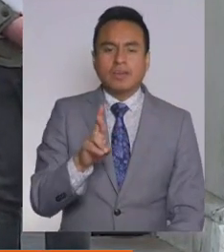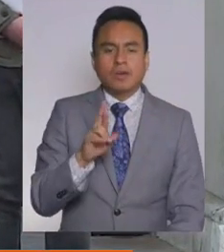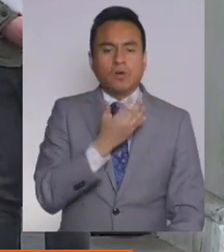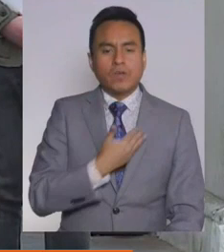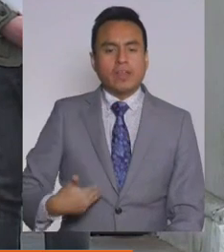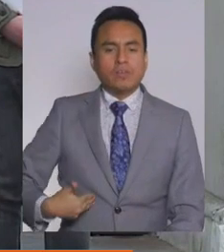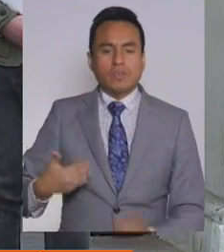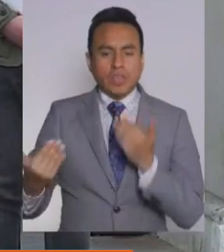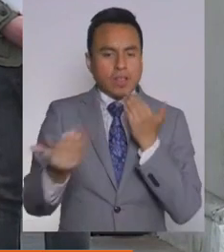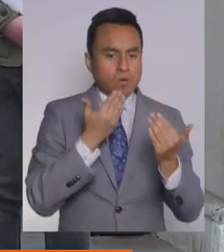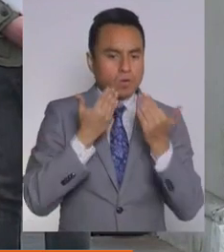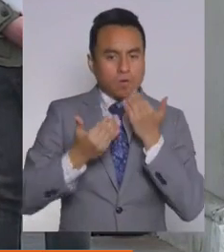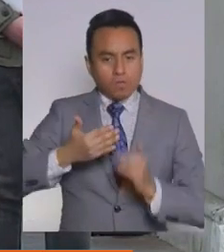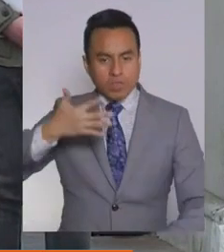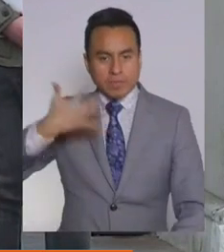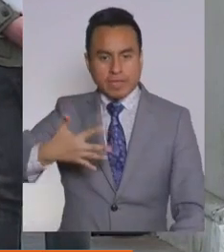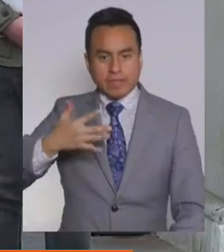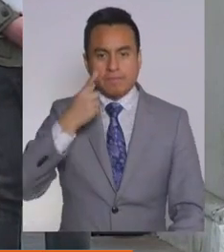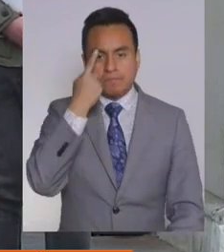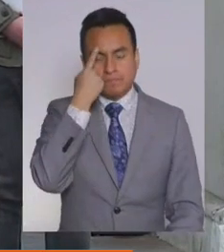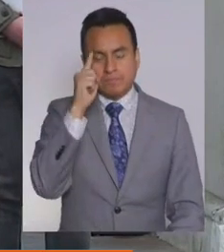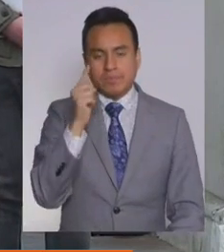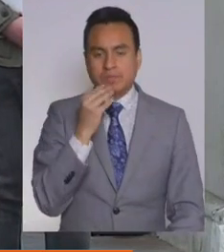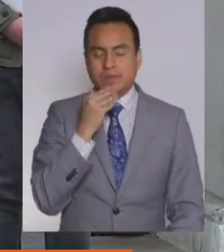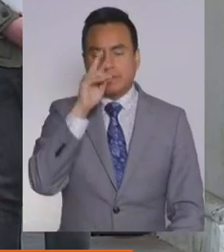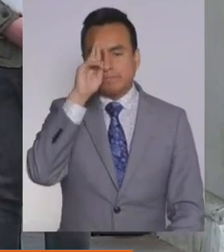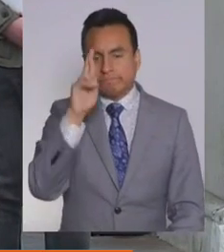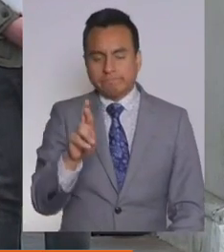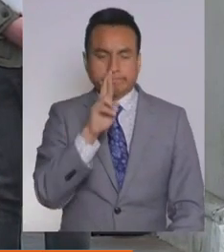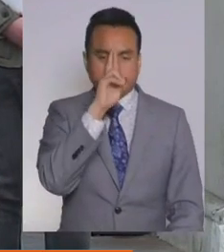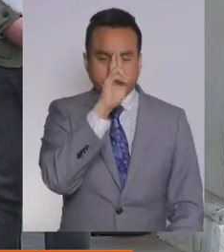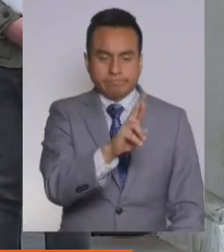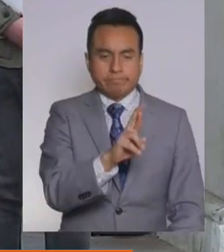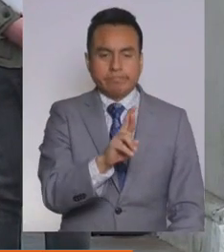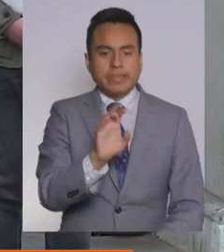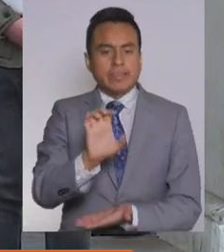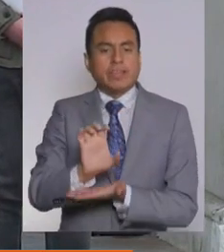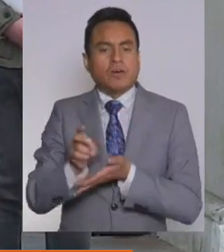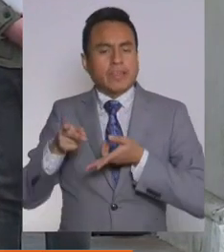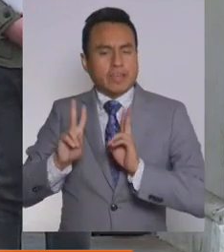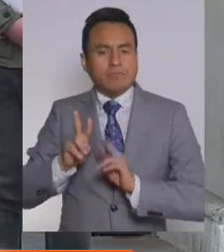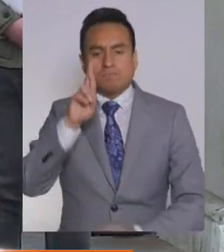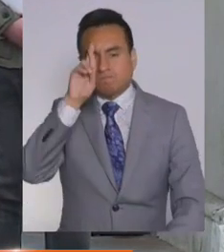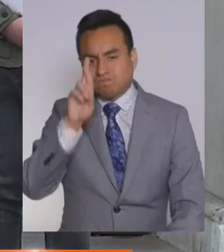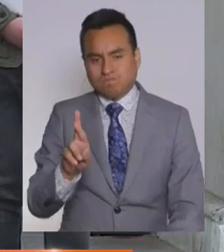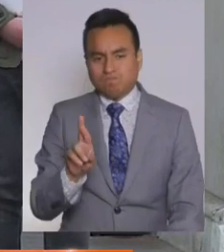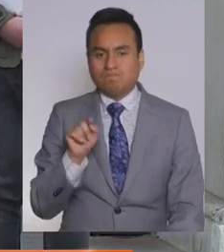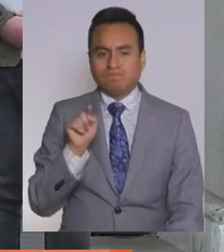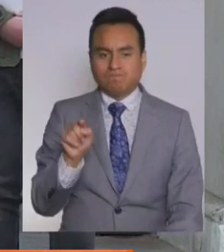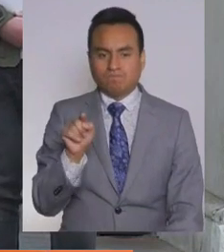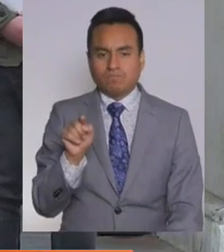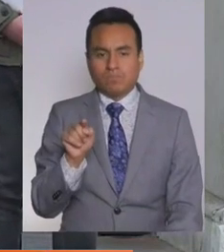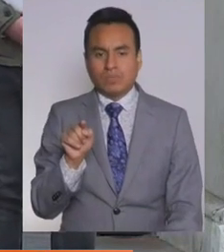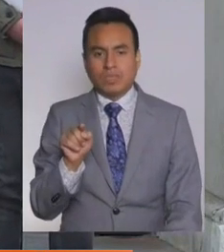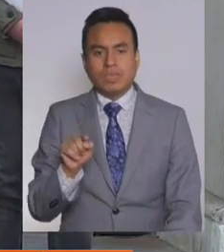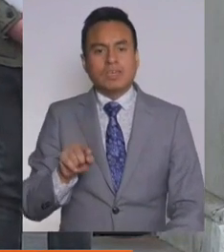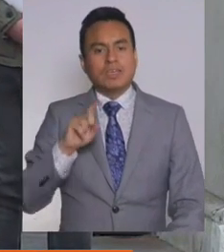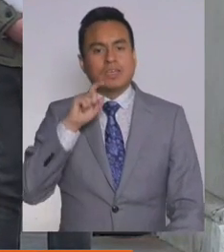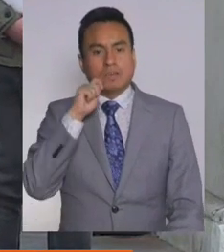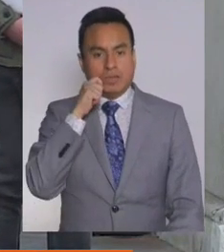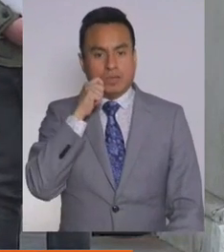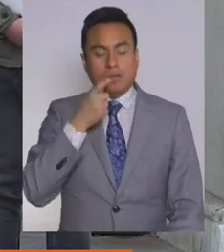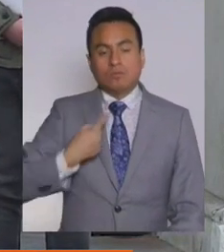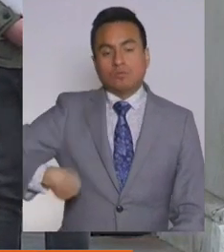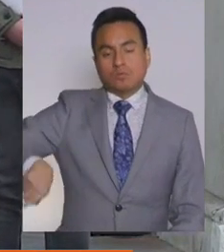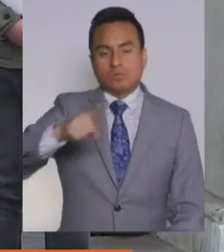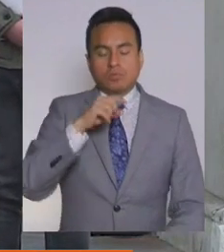gobierno el diálogo es fundamental, pero al mismo tiempo respetando el Estado de Derecho. Y por lo mismo,